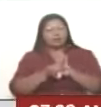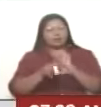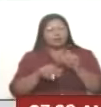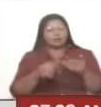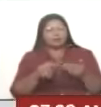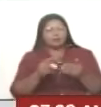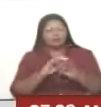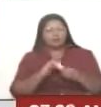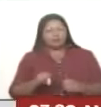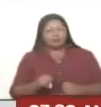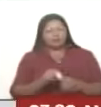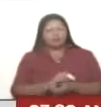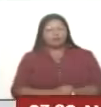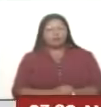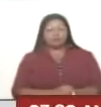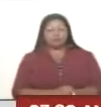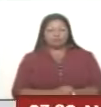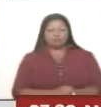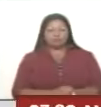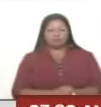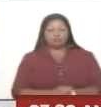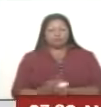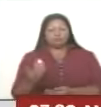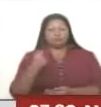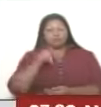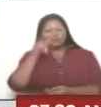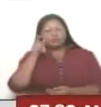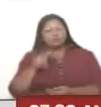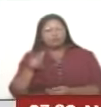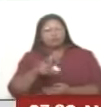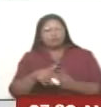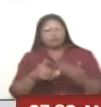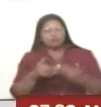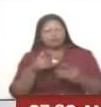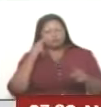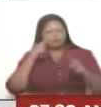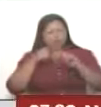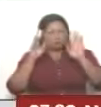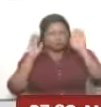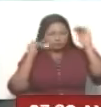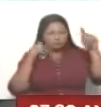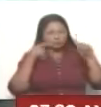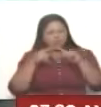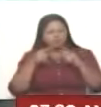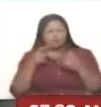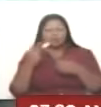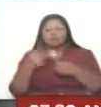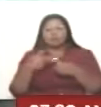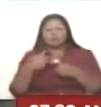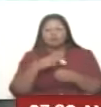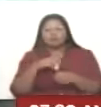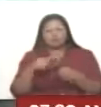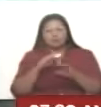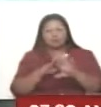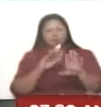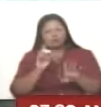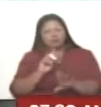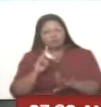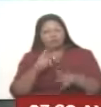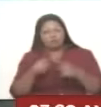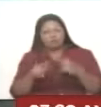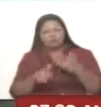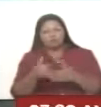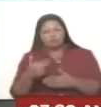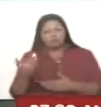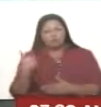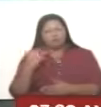brutal y criminal contra nuestro pueblo, están concentradas en el petróleo. No son la mayoría, pero son las que más